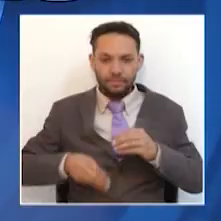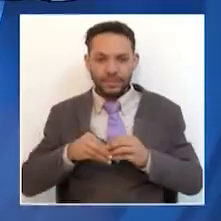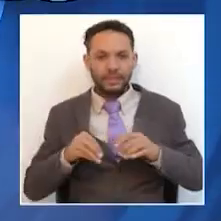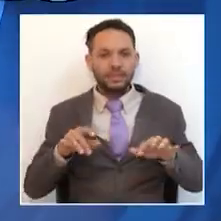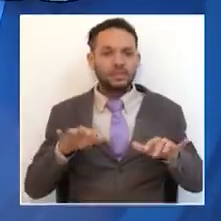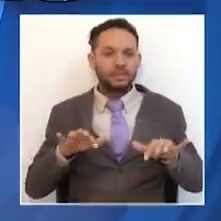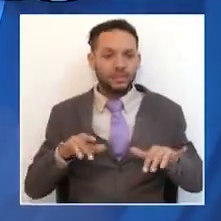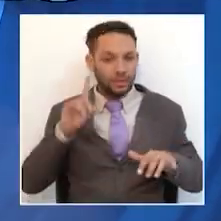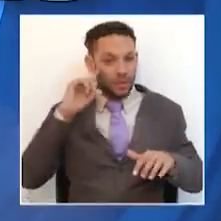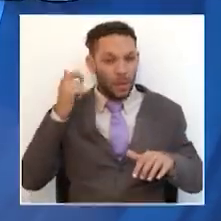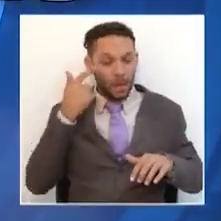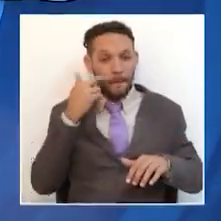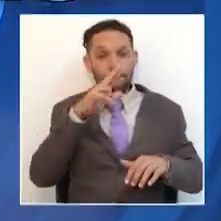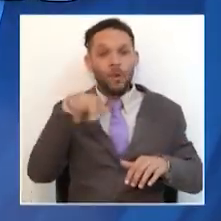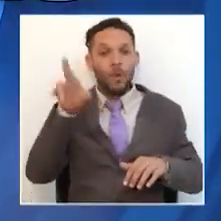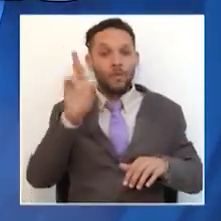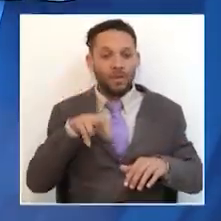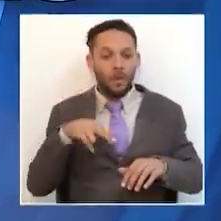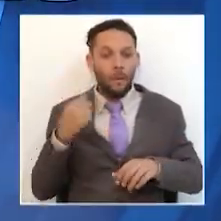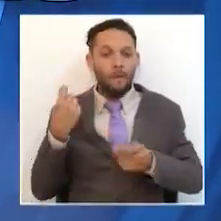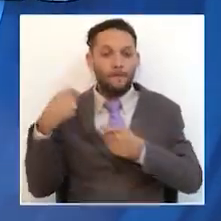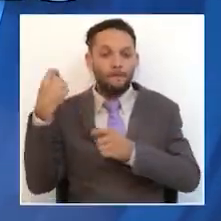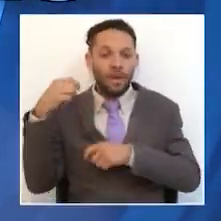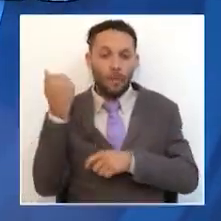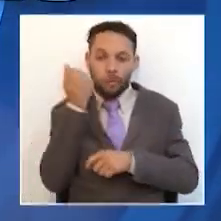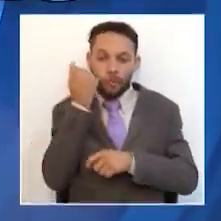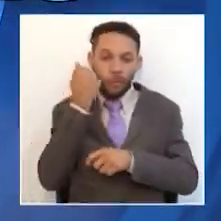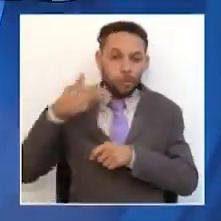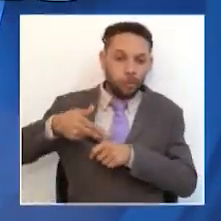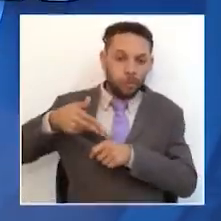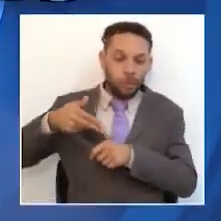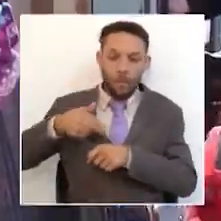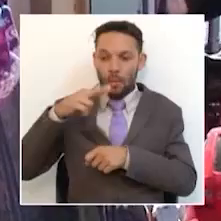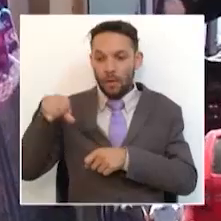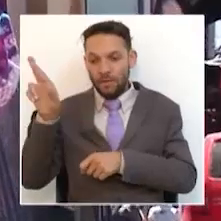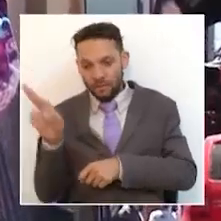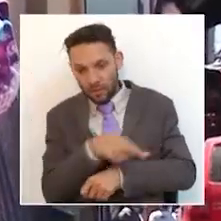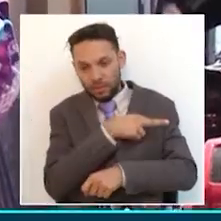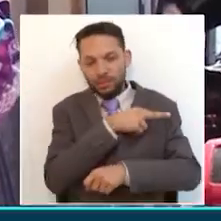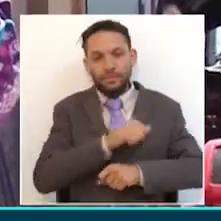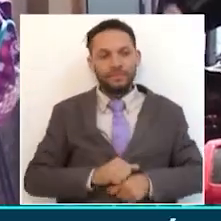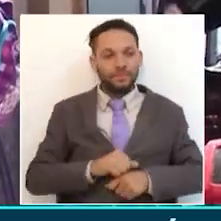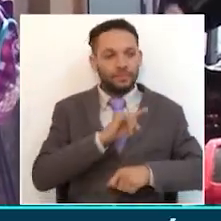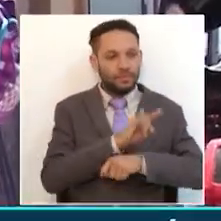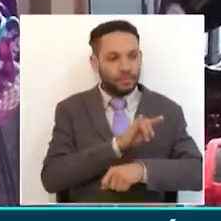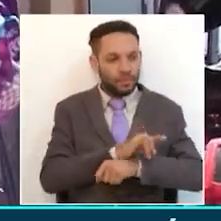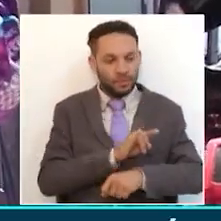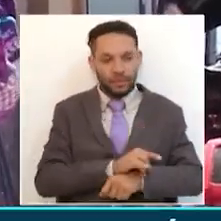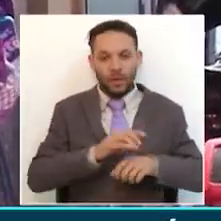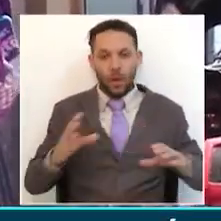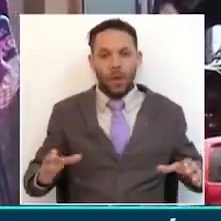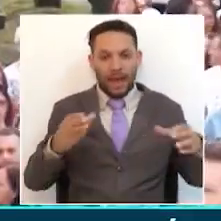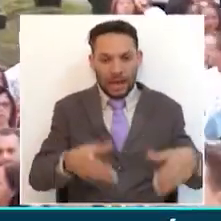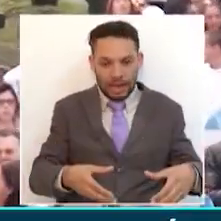de Gobierno prohibió la venta de gasolina en envases portátiles y galones. Según las autoridades, la prohibición de clases tiene